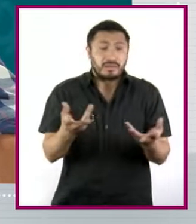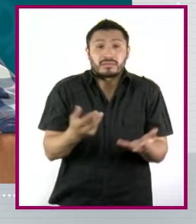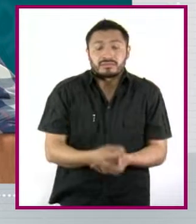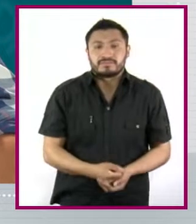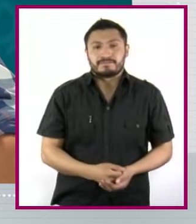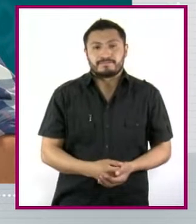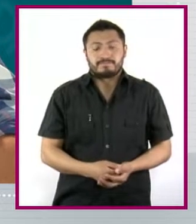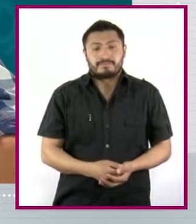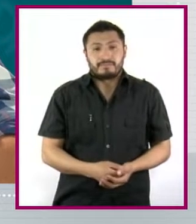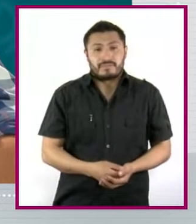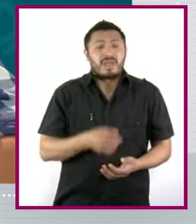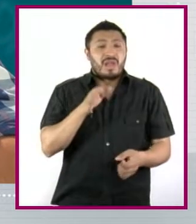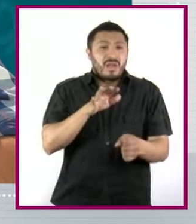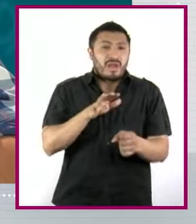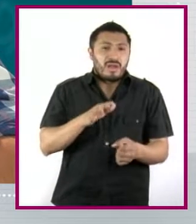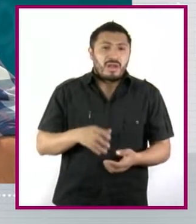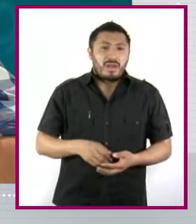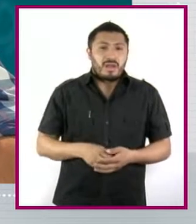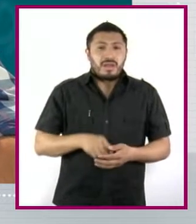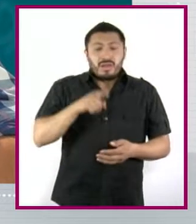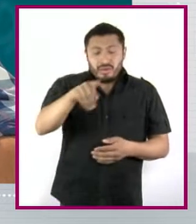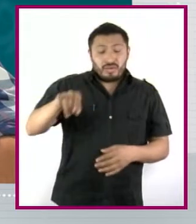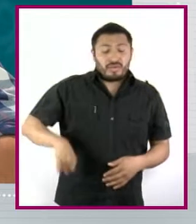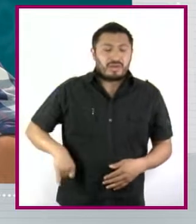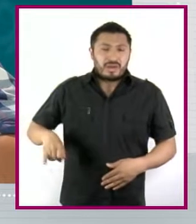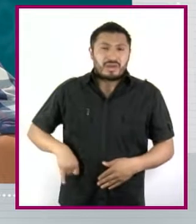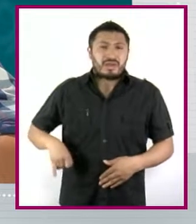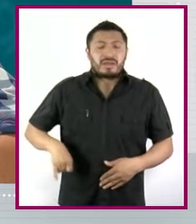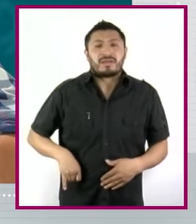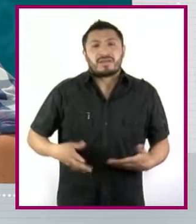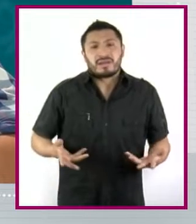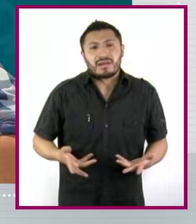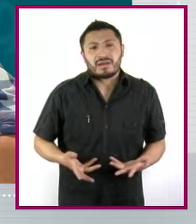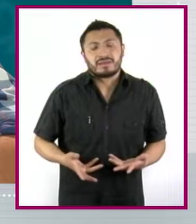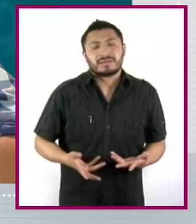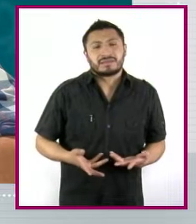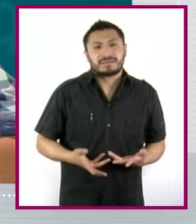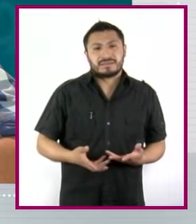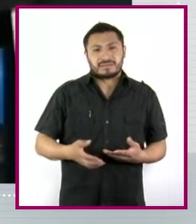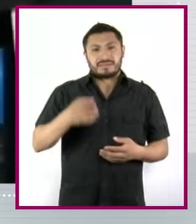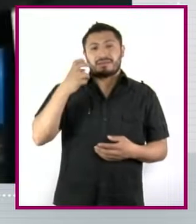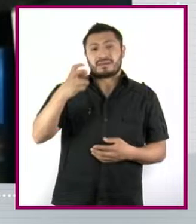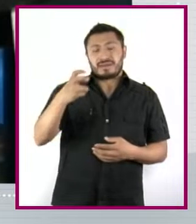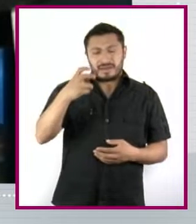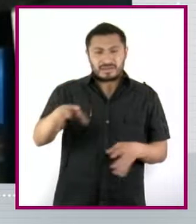empezar, ¿cuál ha sido el motor para que te interesaras en documentar la vida de las comunidades purépechas?